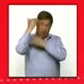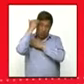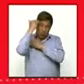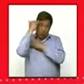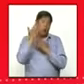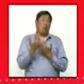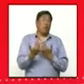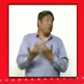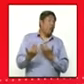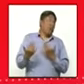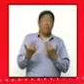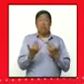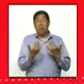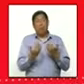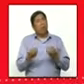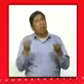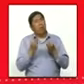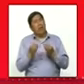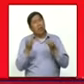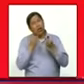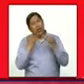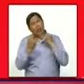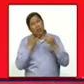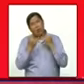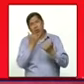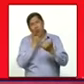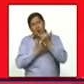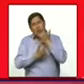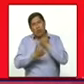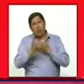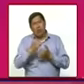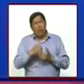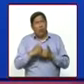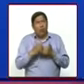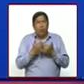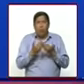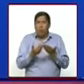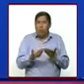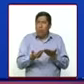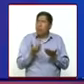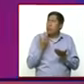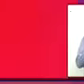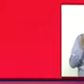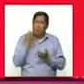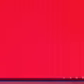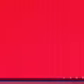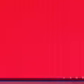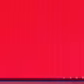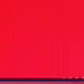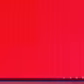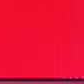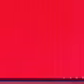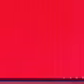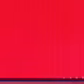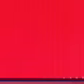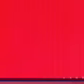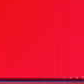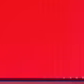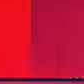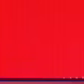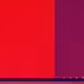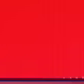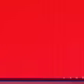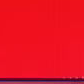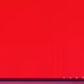la Sierra, porque tenemos más datos para darle correlación a esta historia que hace, ¿cuánto? ¿11 días? Más o menos la familia